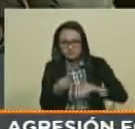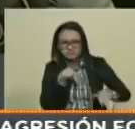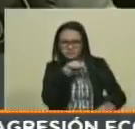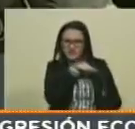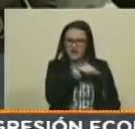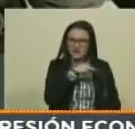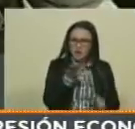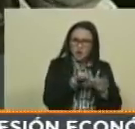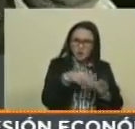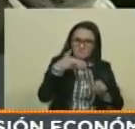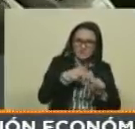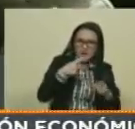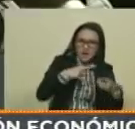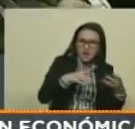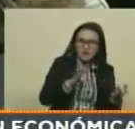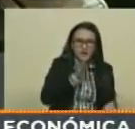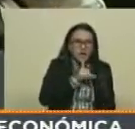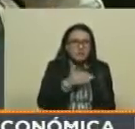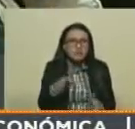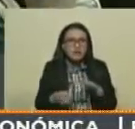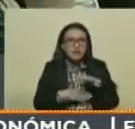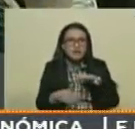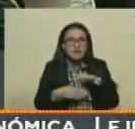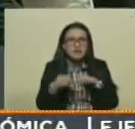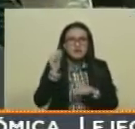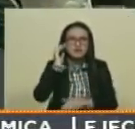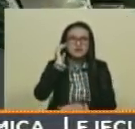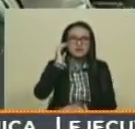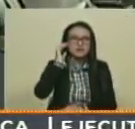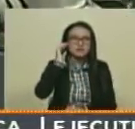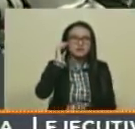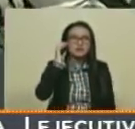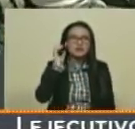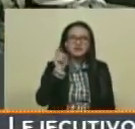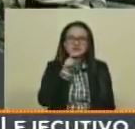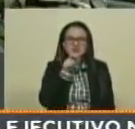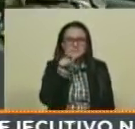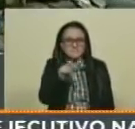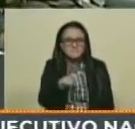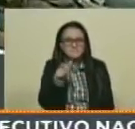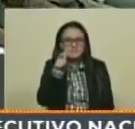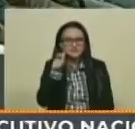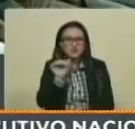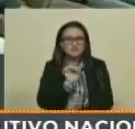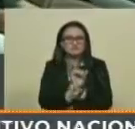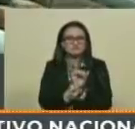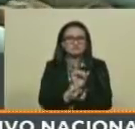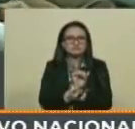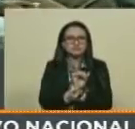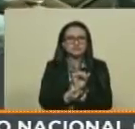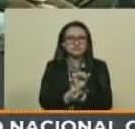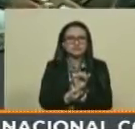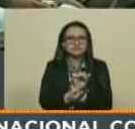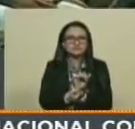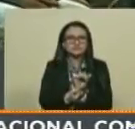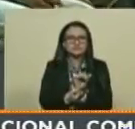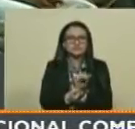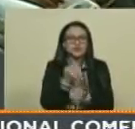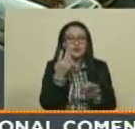existía. Entonces cuando usted va y observa quiénes son los que están privados de libertad en los lugares de reclusión de este país,